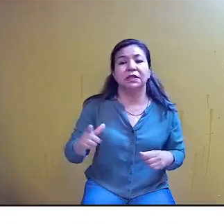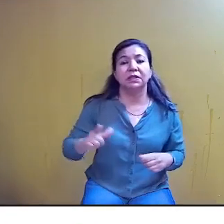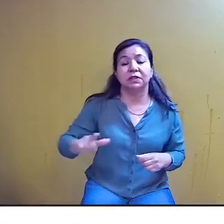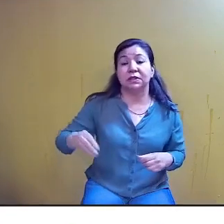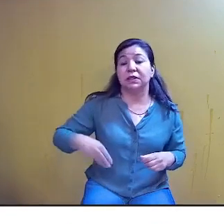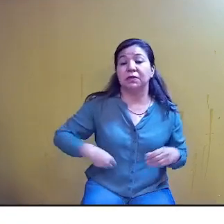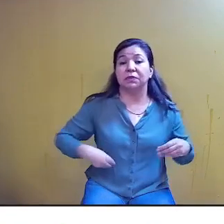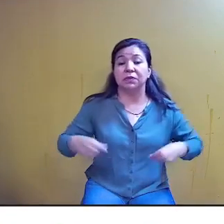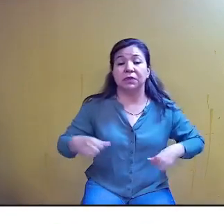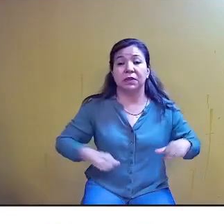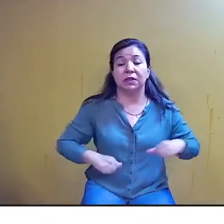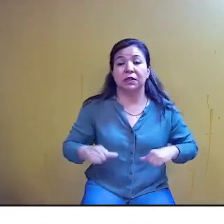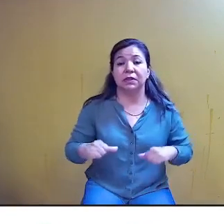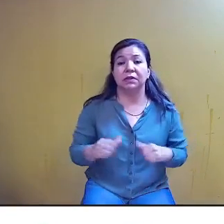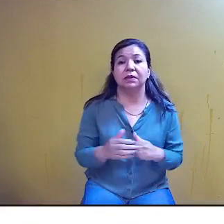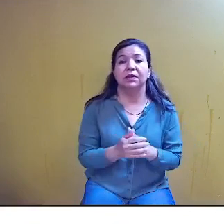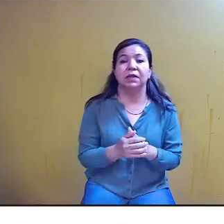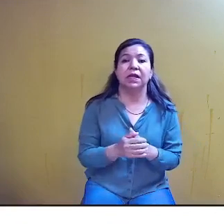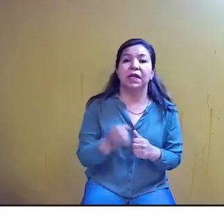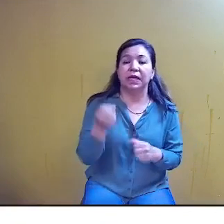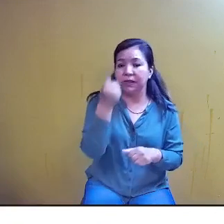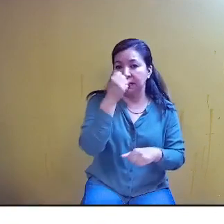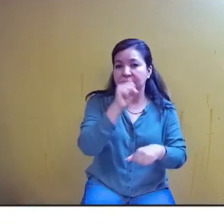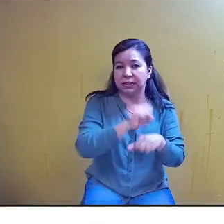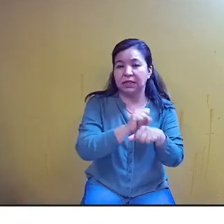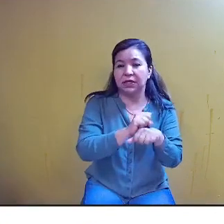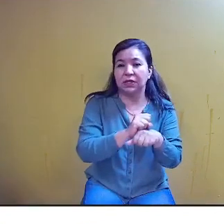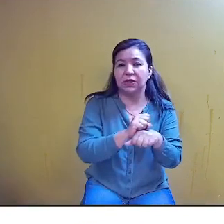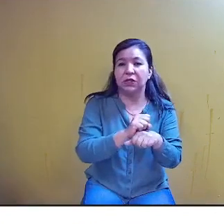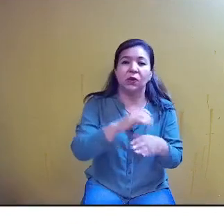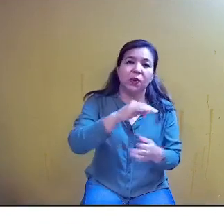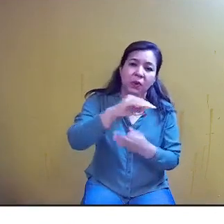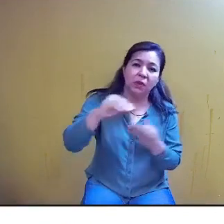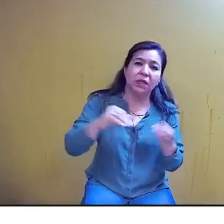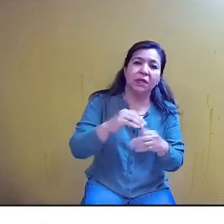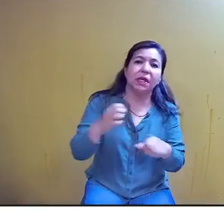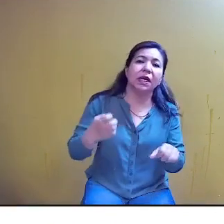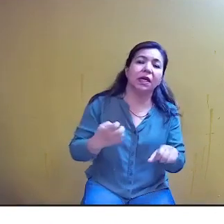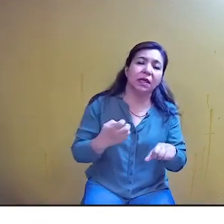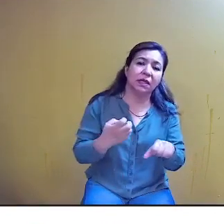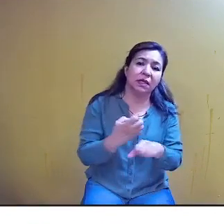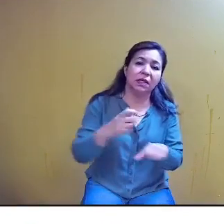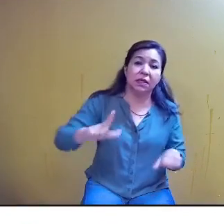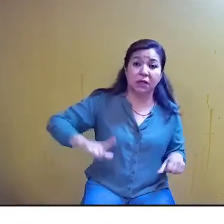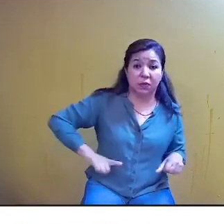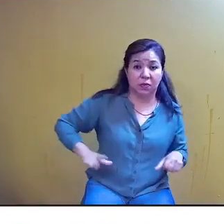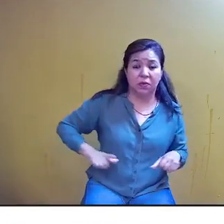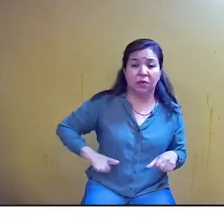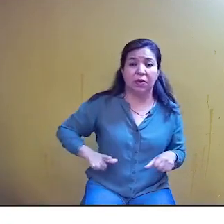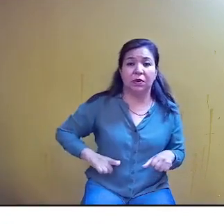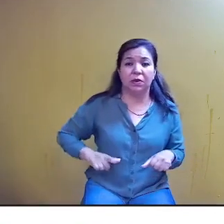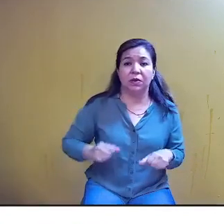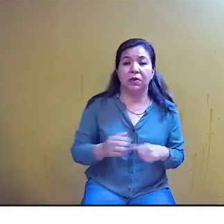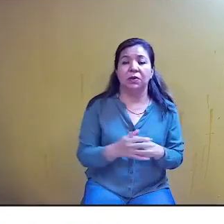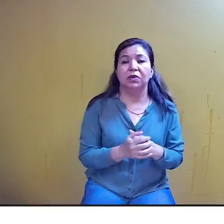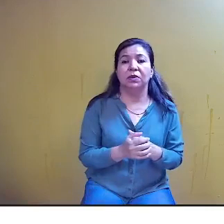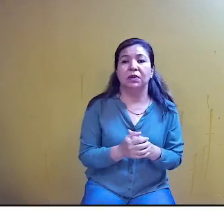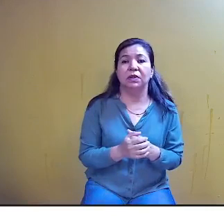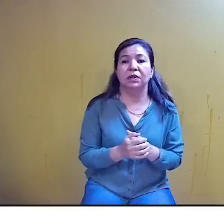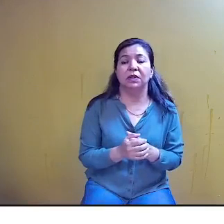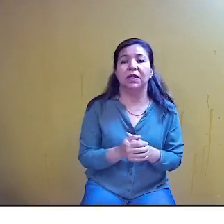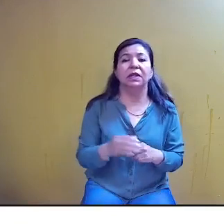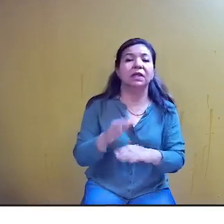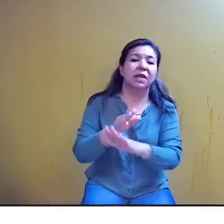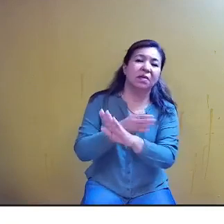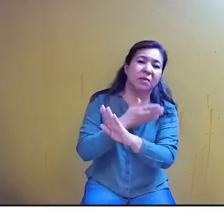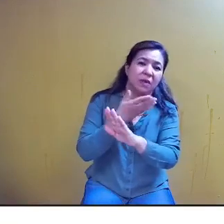primeramente al titular del Poder Ejecutivo y al secretario general de Gobierno, informen a este tribunal el estado que guarda la declaratoria de alerta de violencia